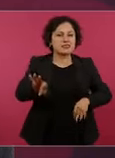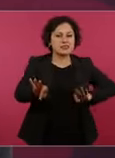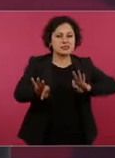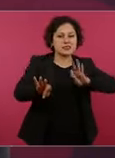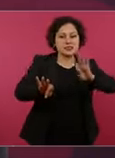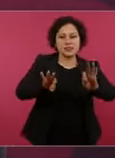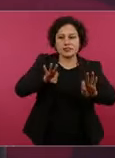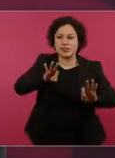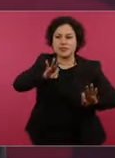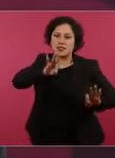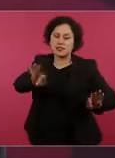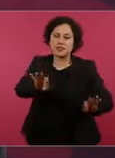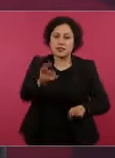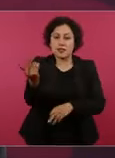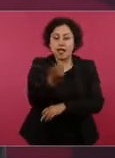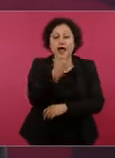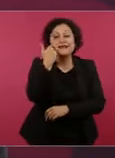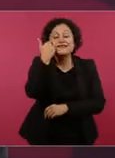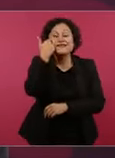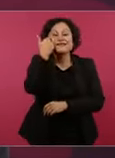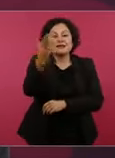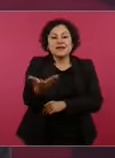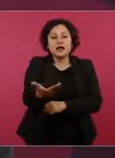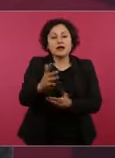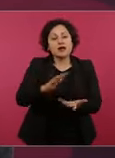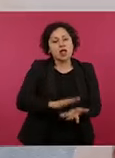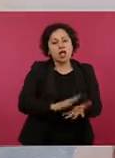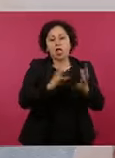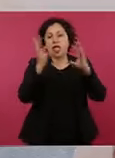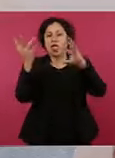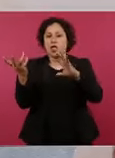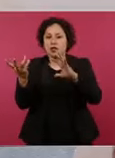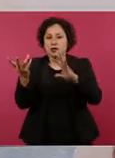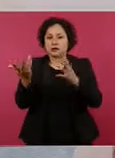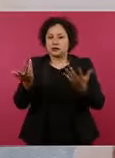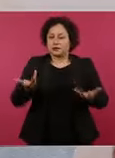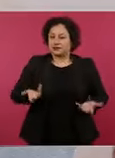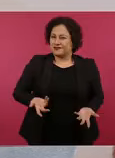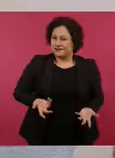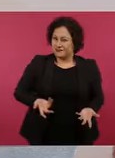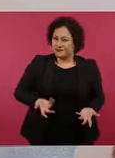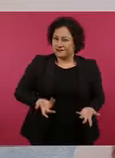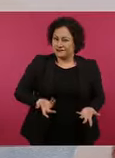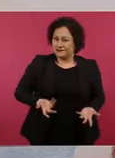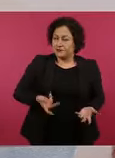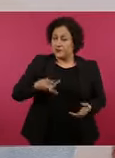de violencia que no tiene las dimensiones